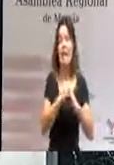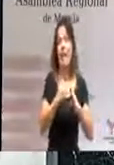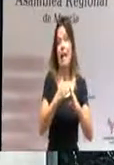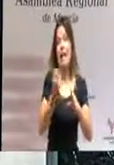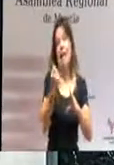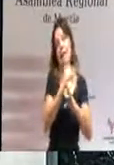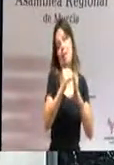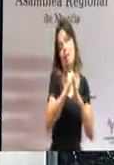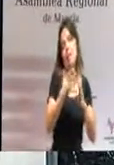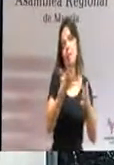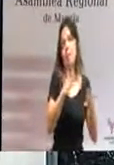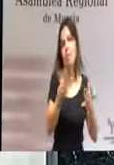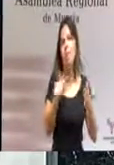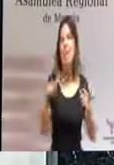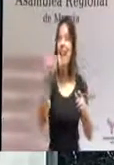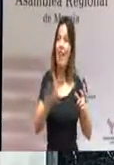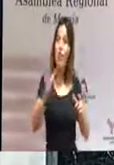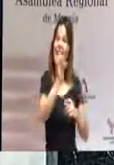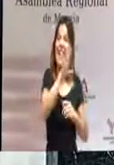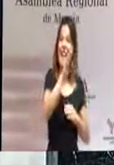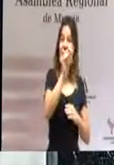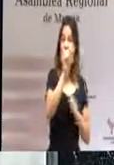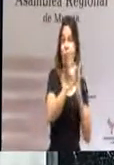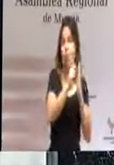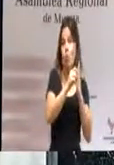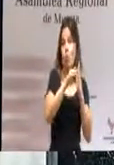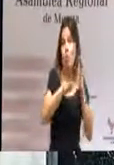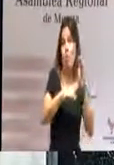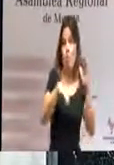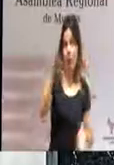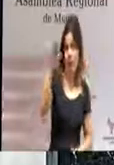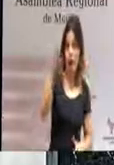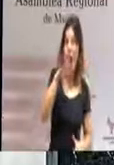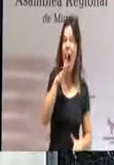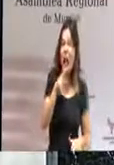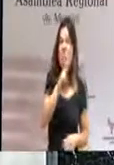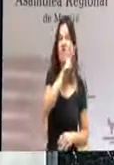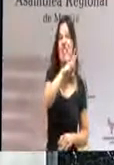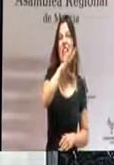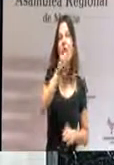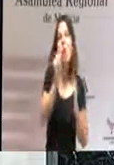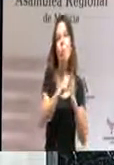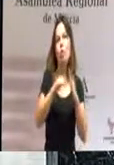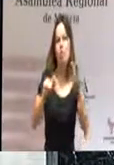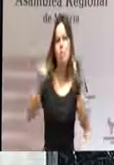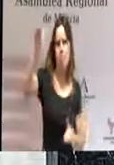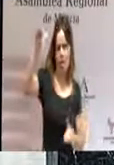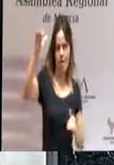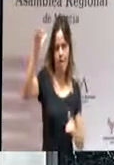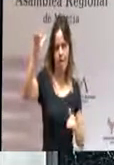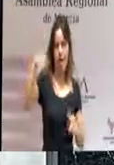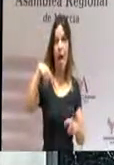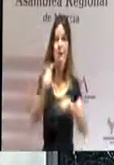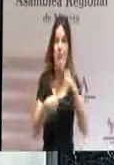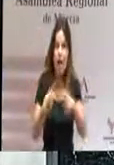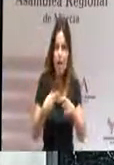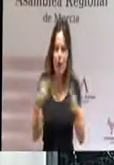estaba 15 puntos por debajo de la nacional, hoy estamos a 25 puntos de la media nacional. Y las familias